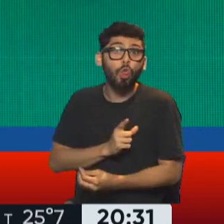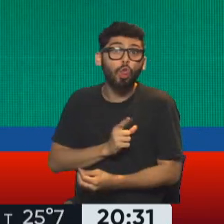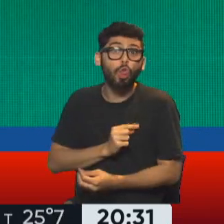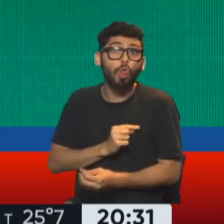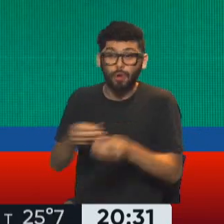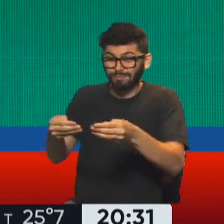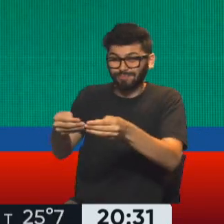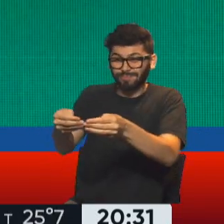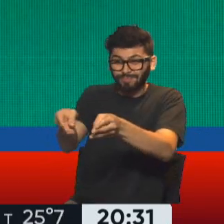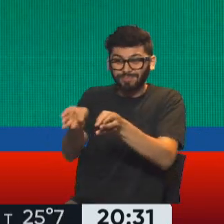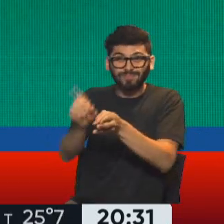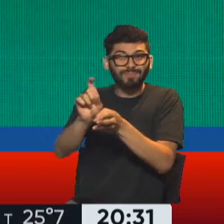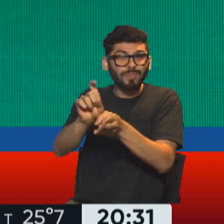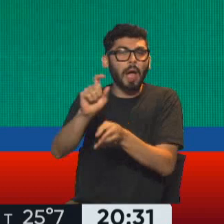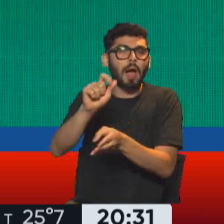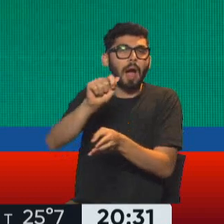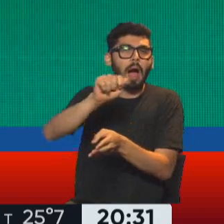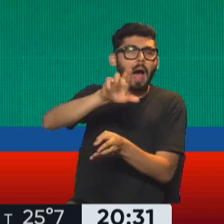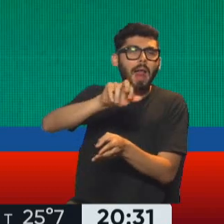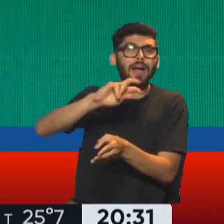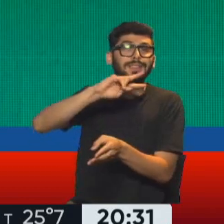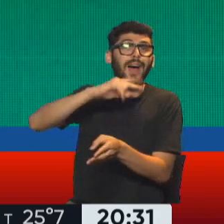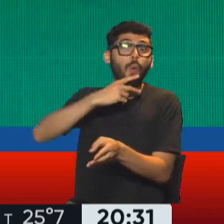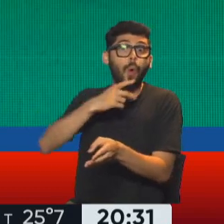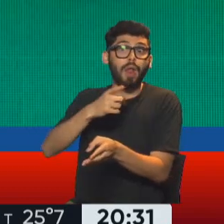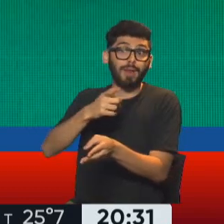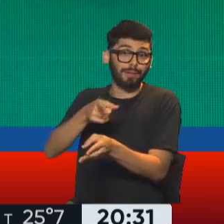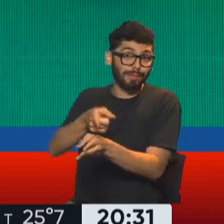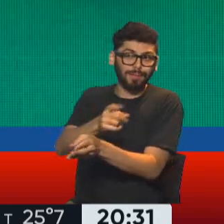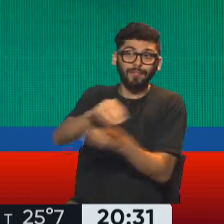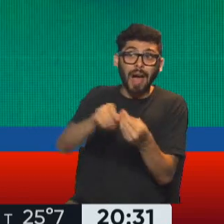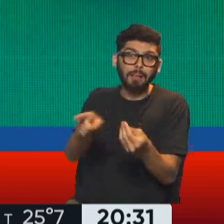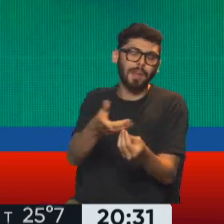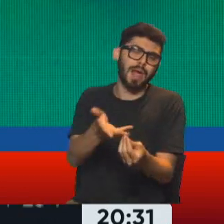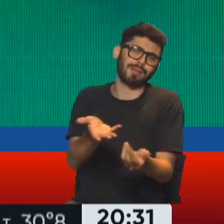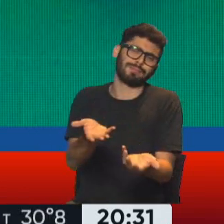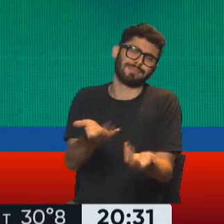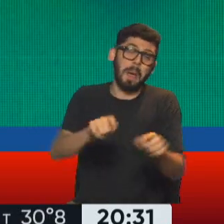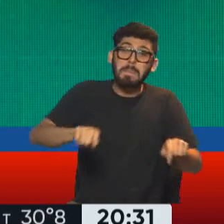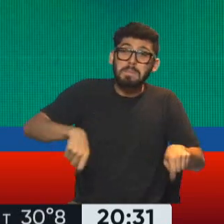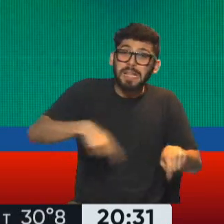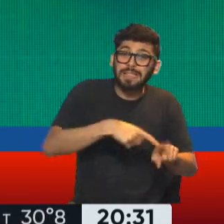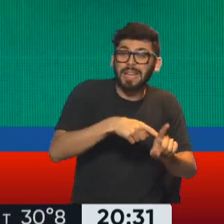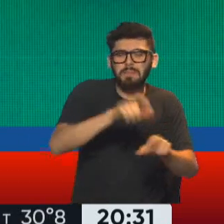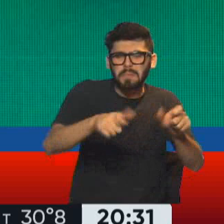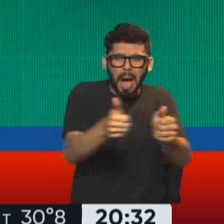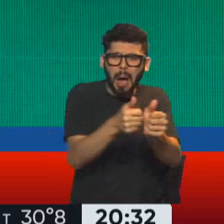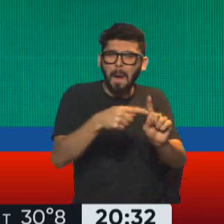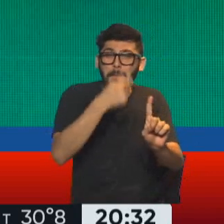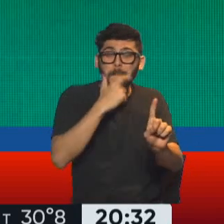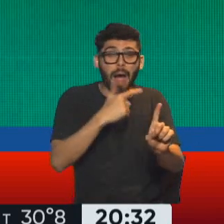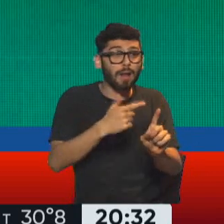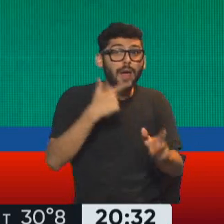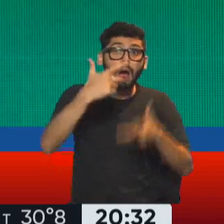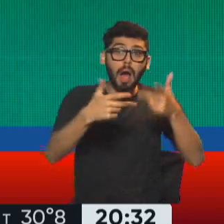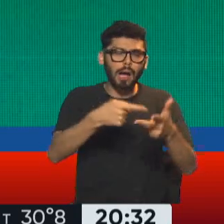la tripulación del ARA San Juan que pasa a un último plano. Las declaraciones de Michetti, de quienes acompañan a Mauricio Macri, van